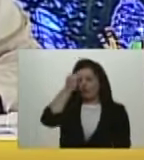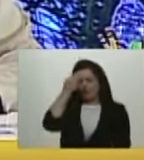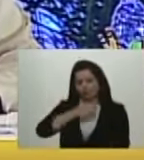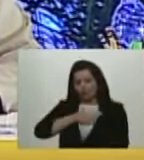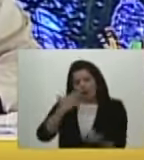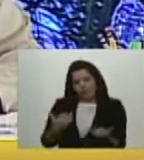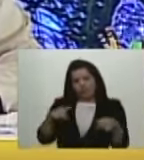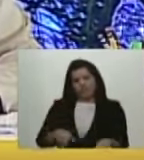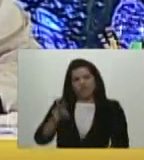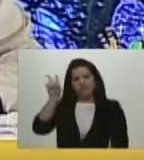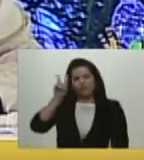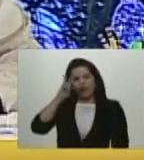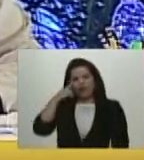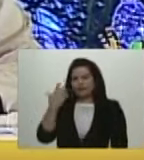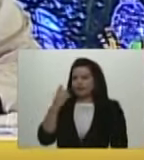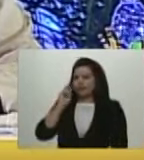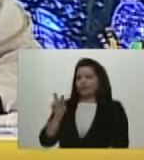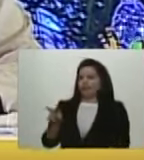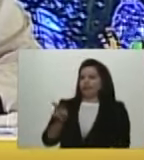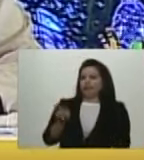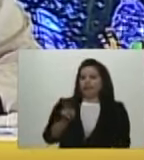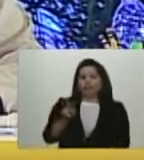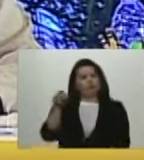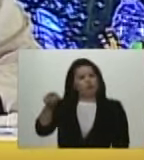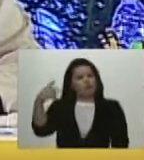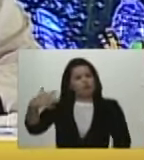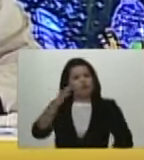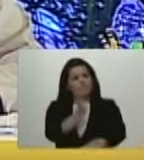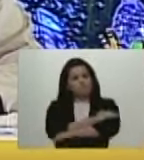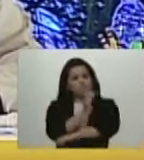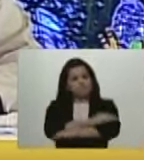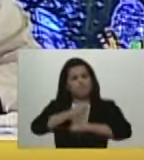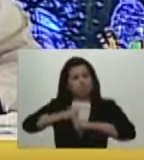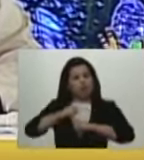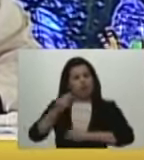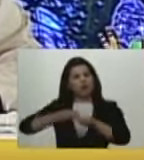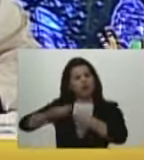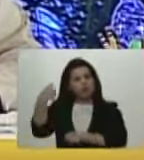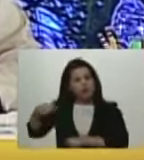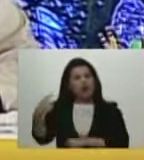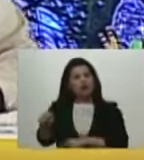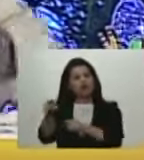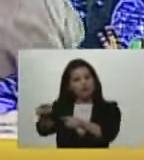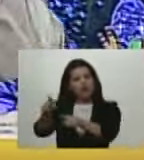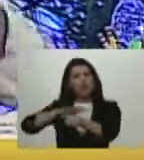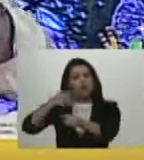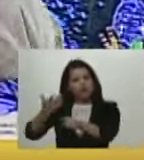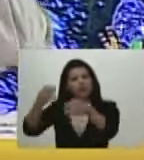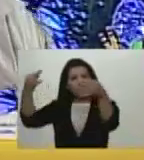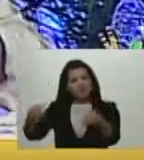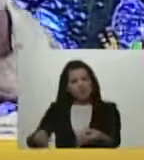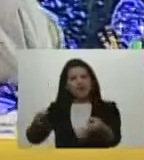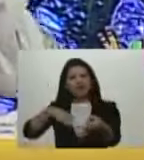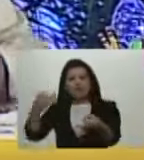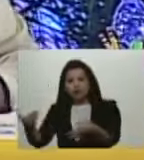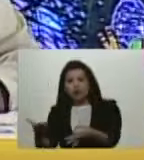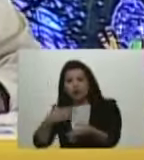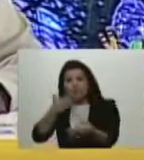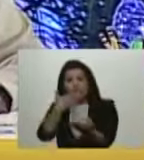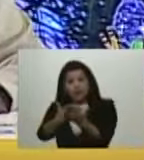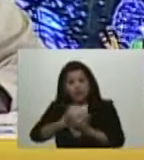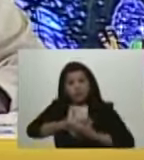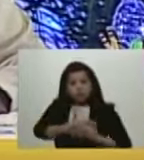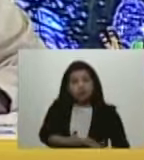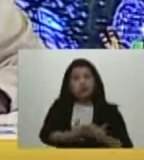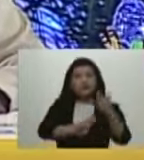trabajadoras tanta potencia, tanto poder económico para apuntalarlo en el plan de desarrollo económico